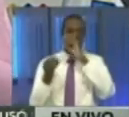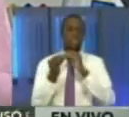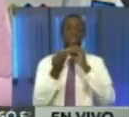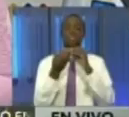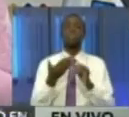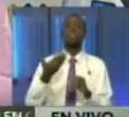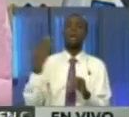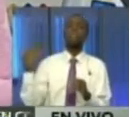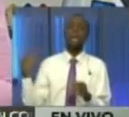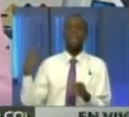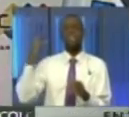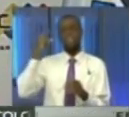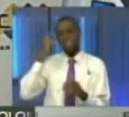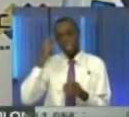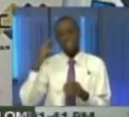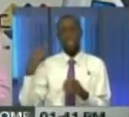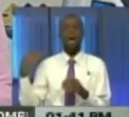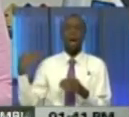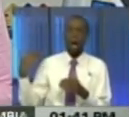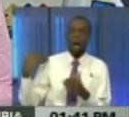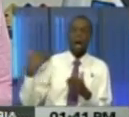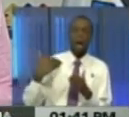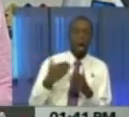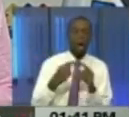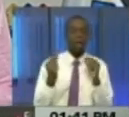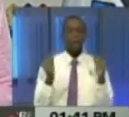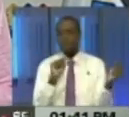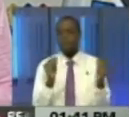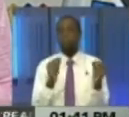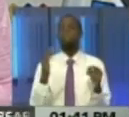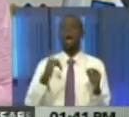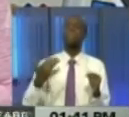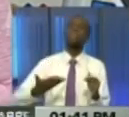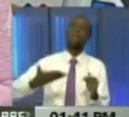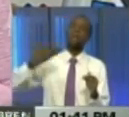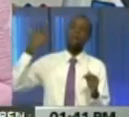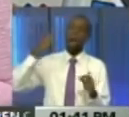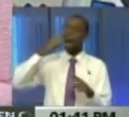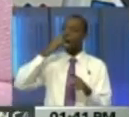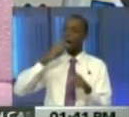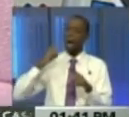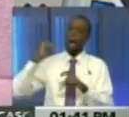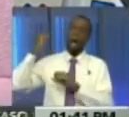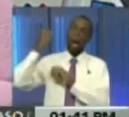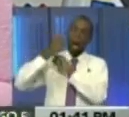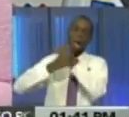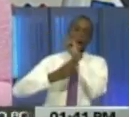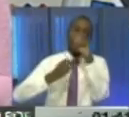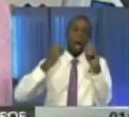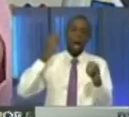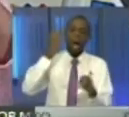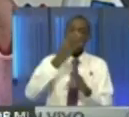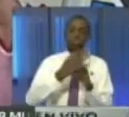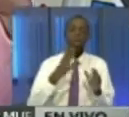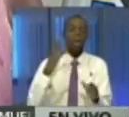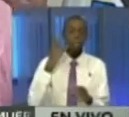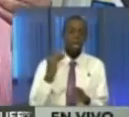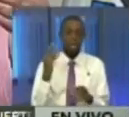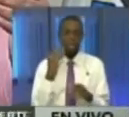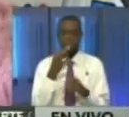discusiones y muchos años de experiencia que hemos tenido aquí en el Consejo Nacional Electoral, con aportes no